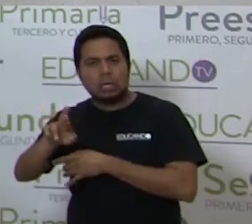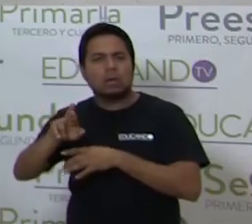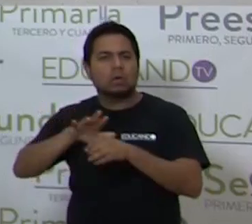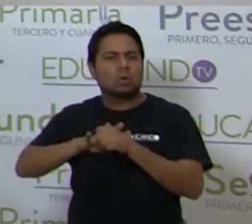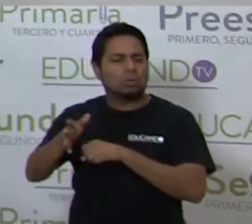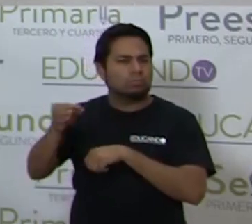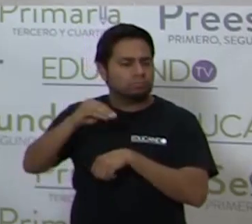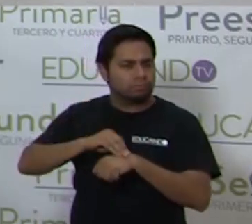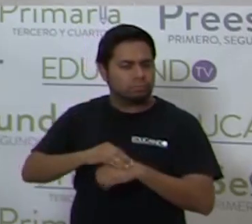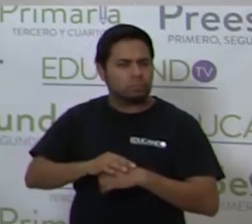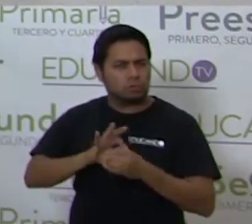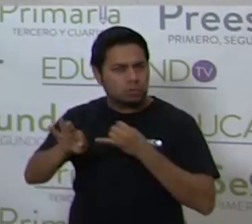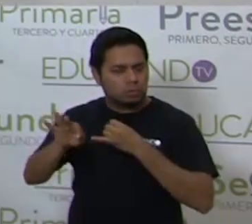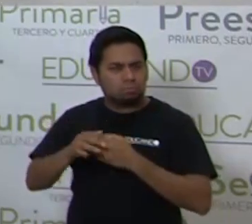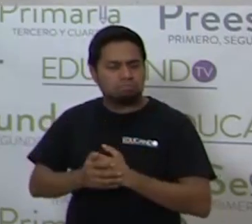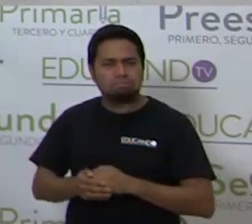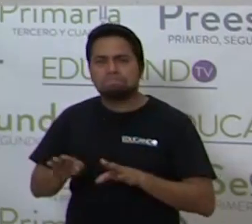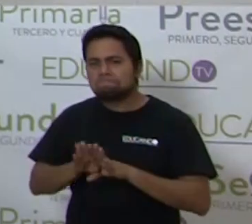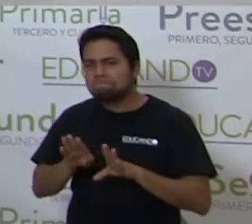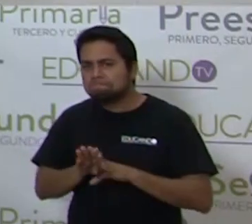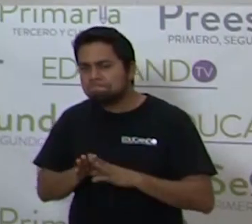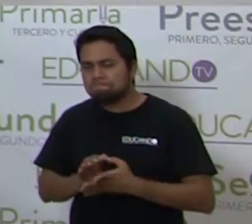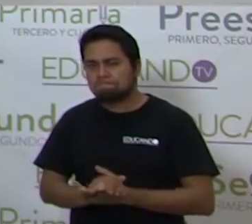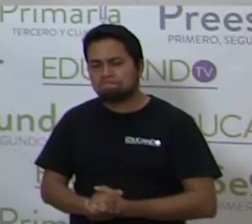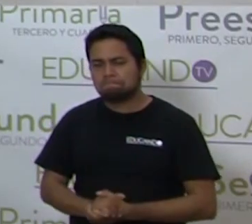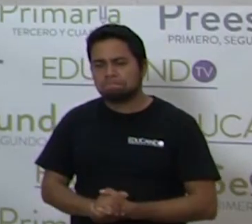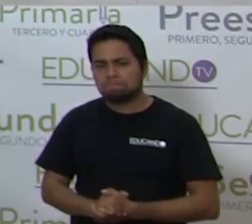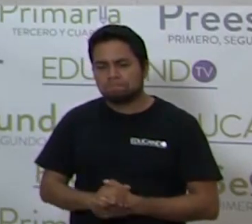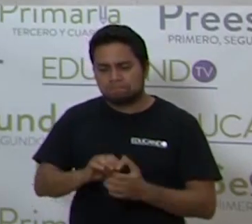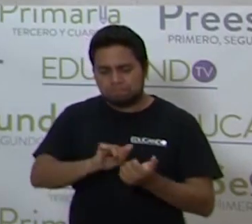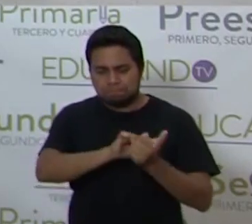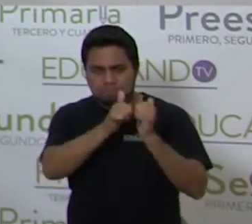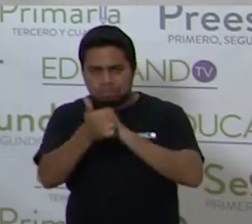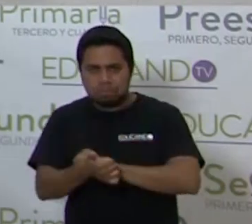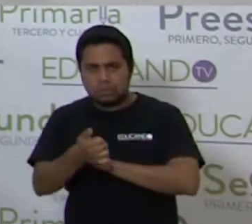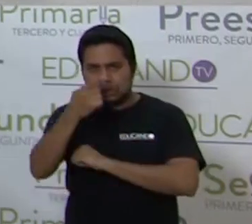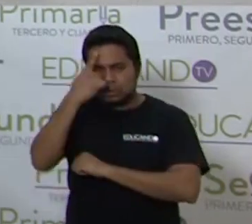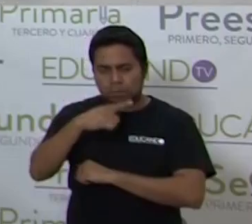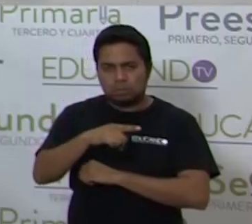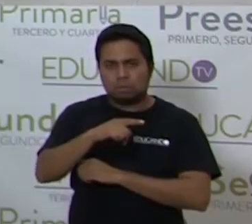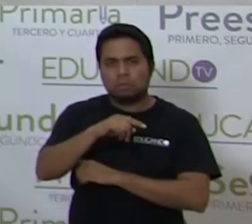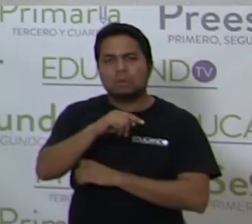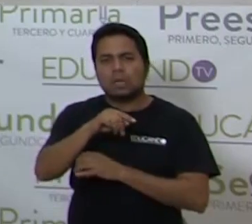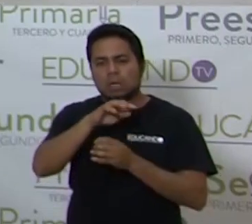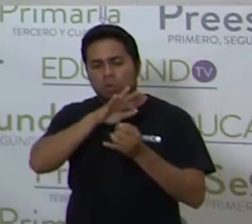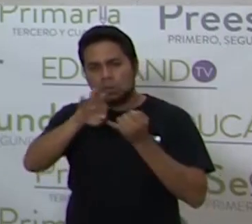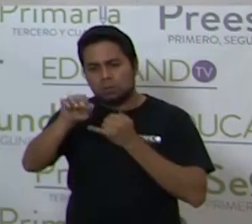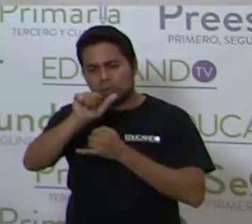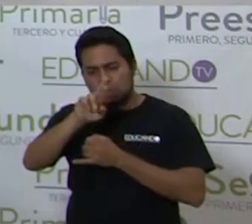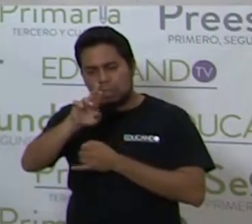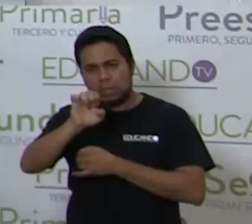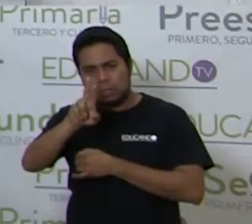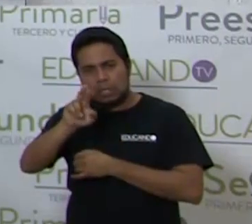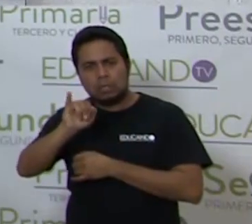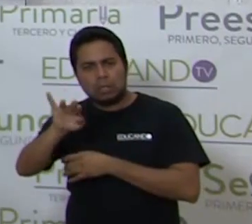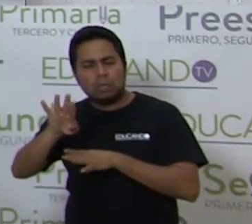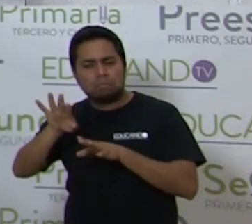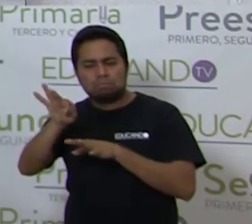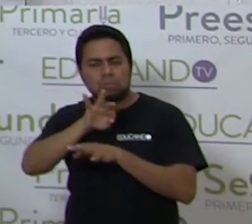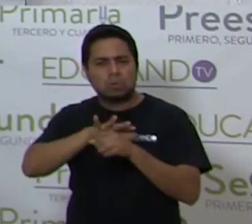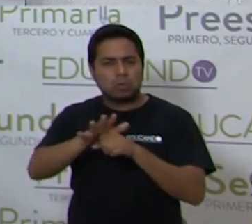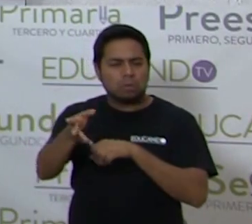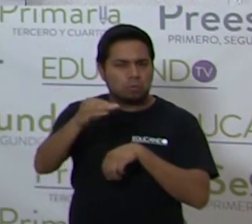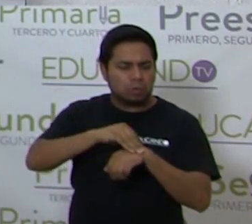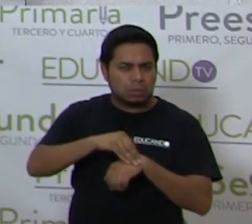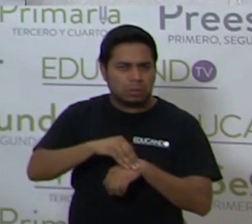ir. ¿Cómo sería este verbo convertido en infinitivo, por favor? ¿Cómo sería?